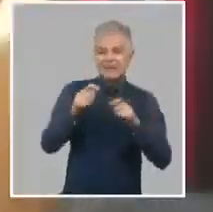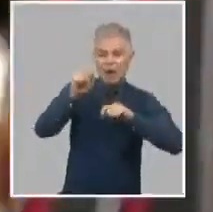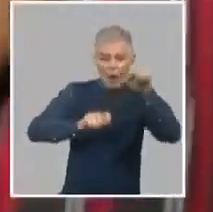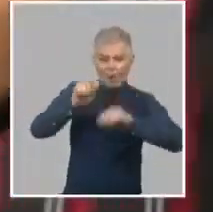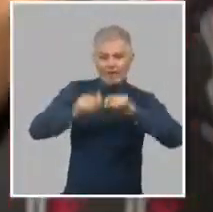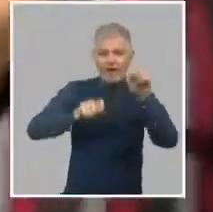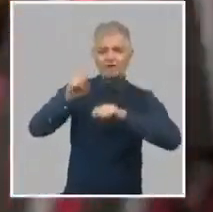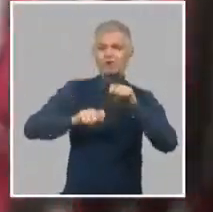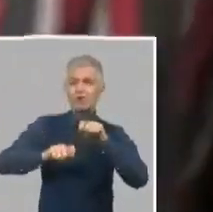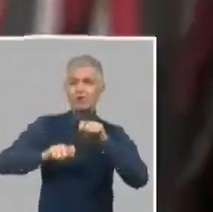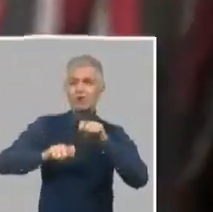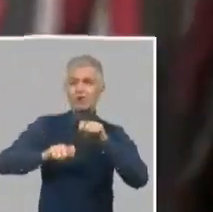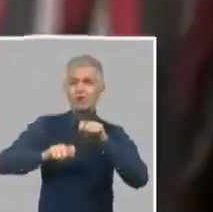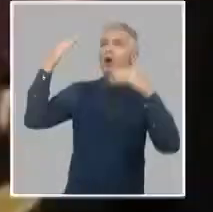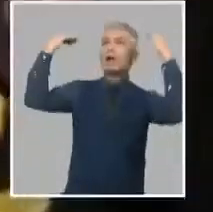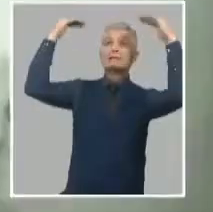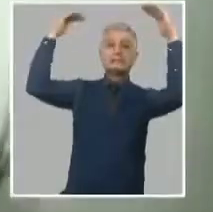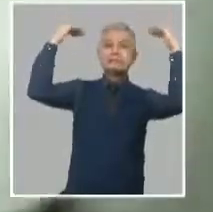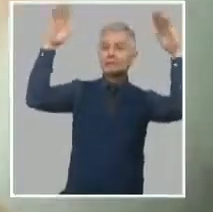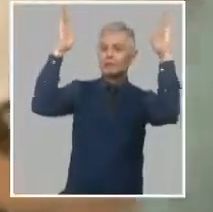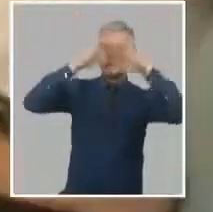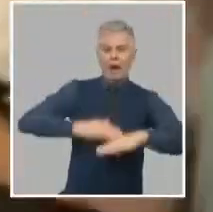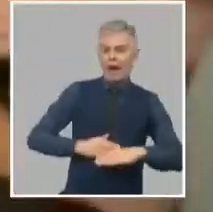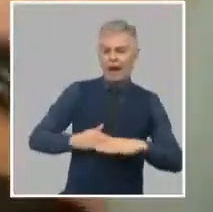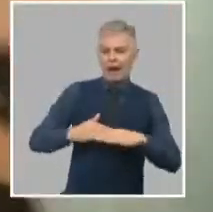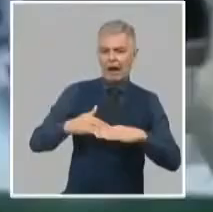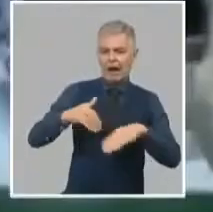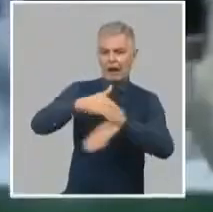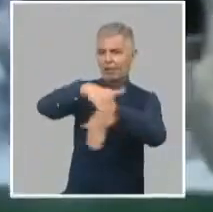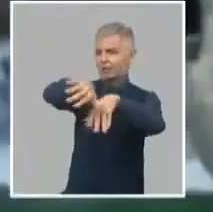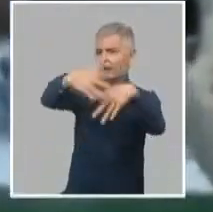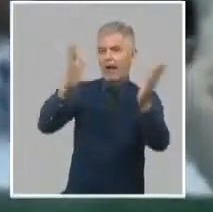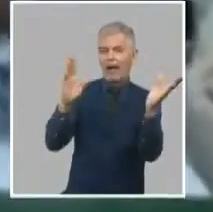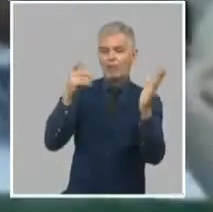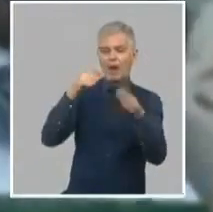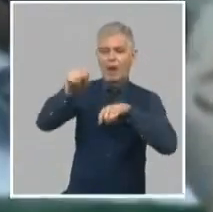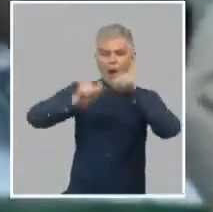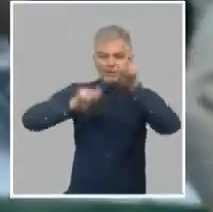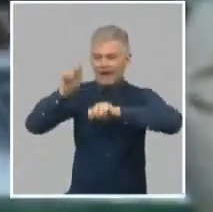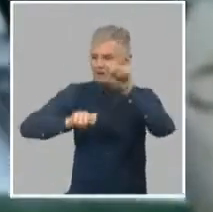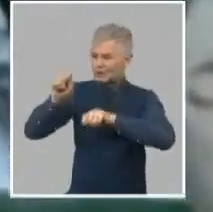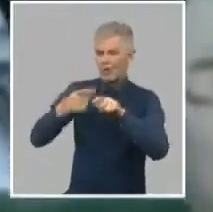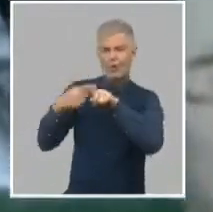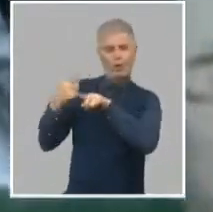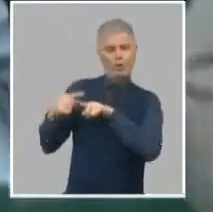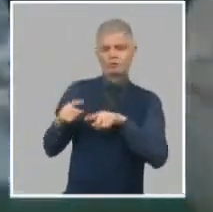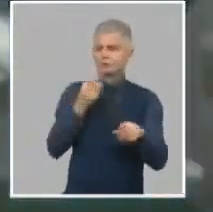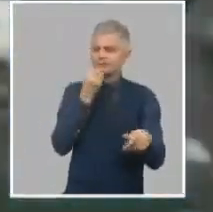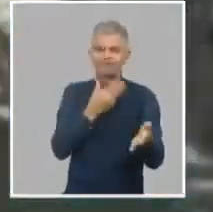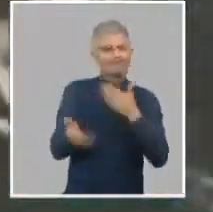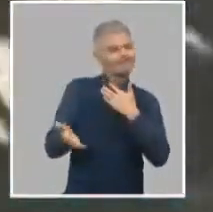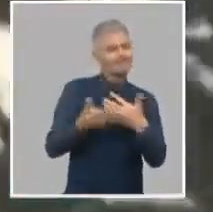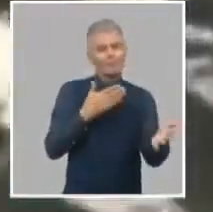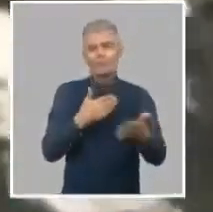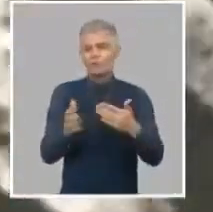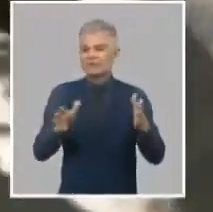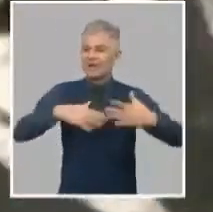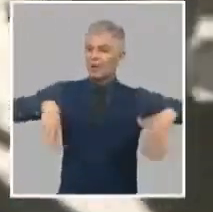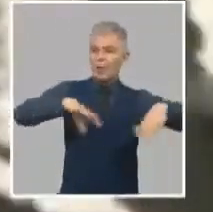en presencia de cantidad de personas, hasta que se fueron organizando las